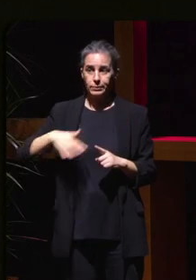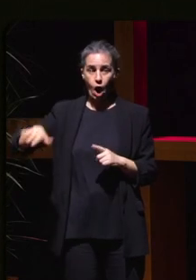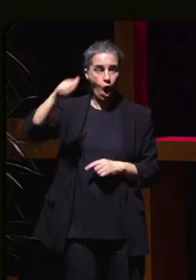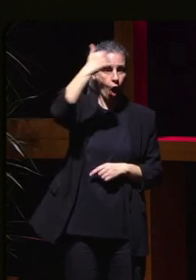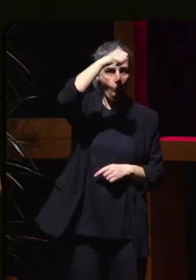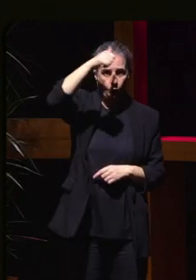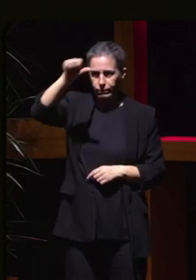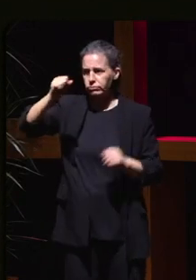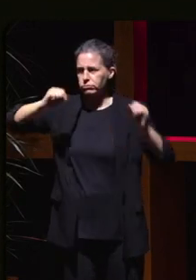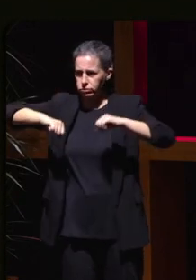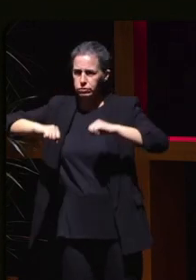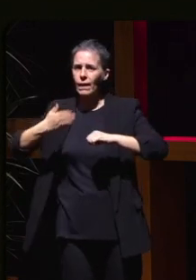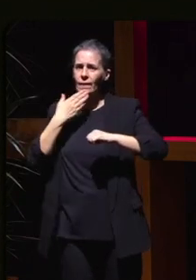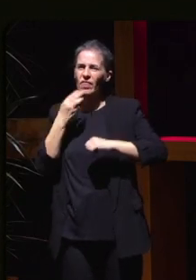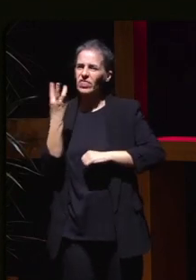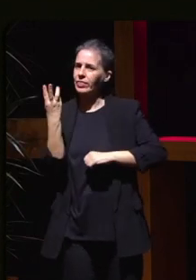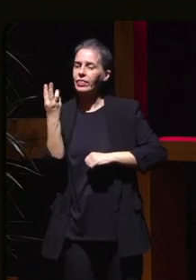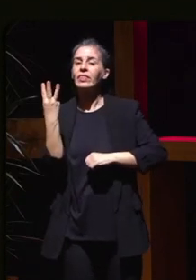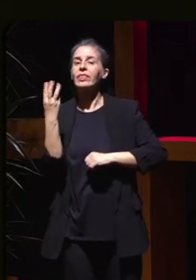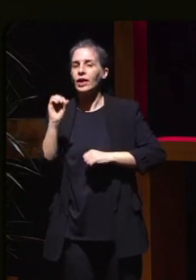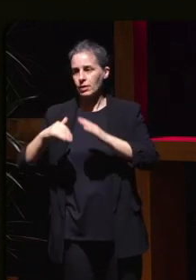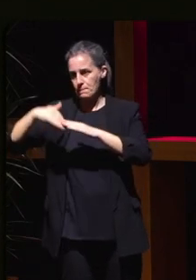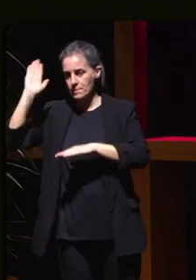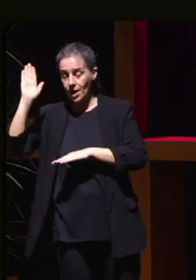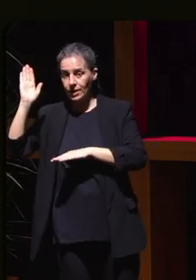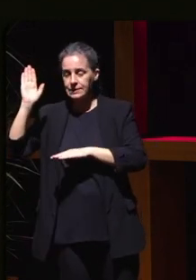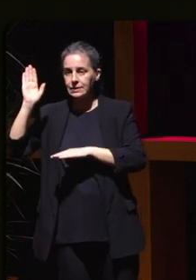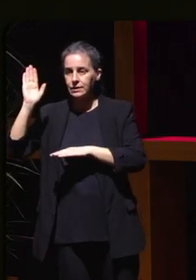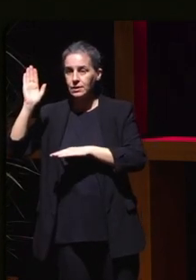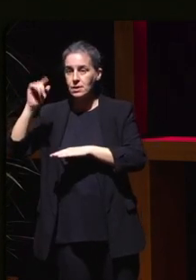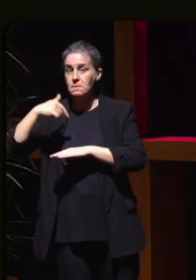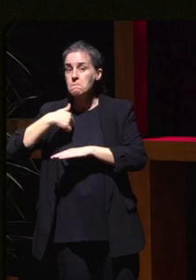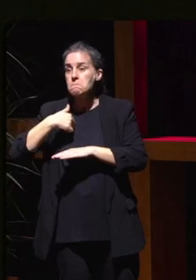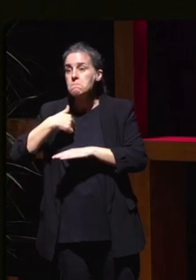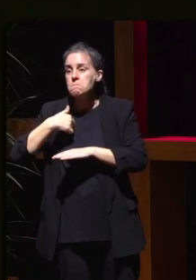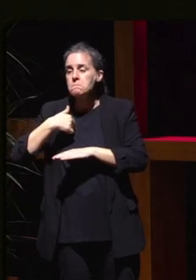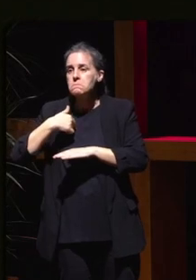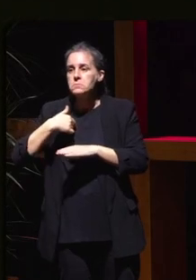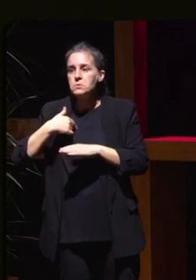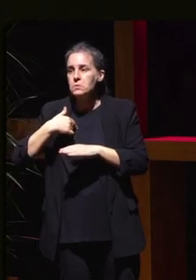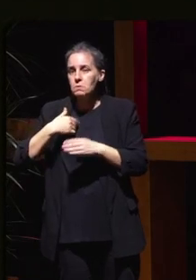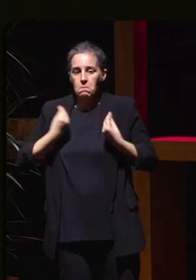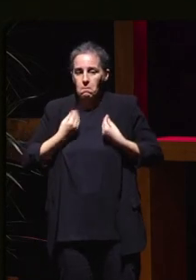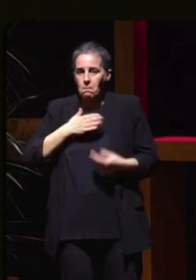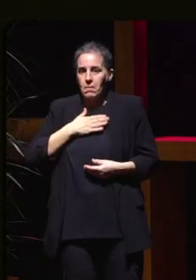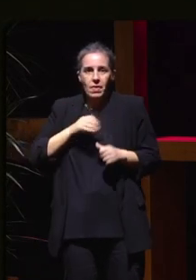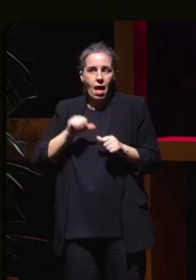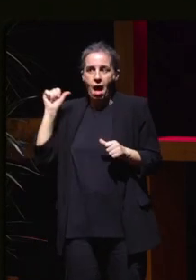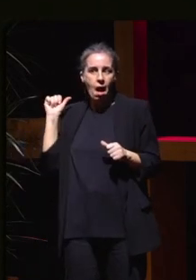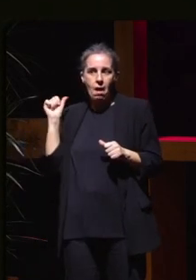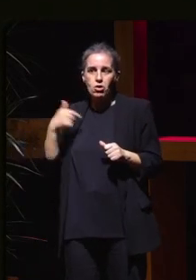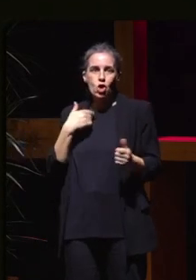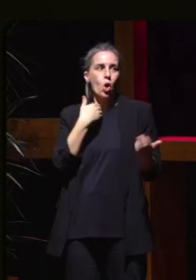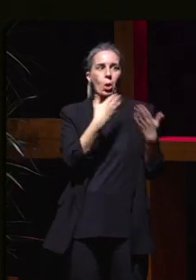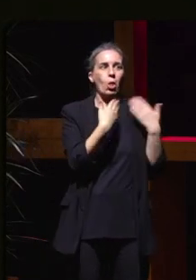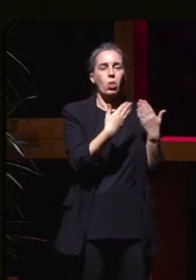trintemoitos para arriba cosas que nunca te verá ningún tipo de o sea una niña vida relacionada con